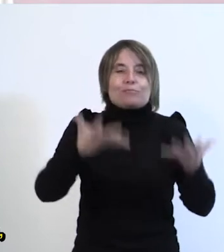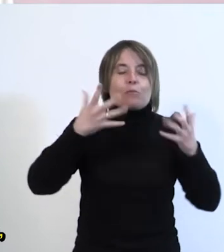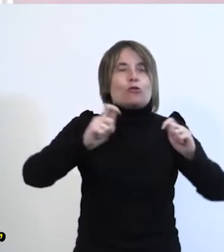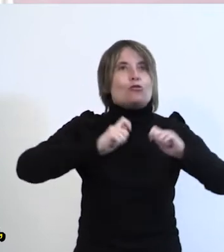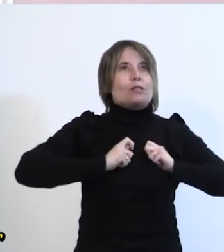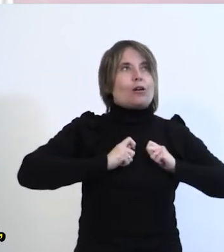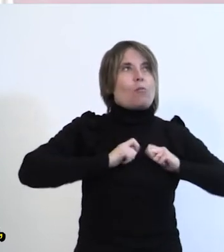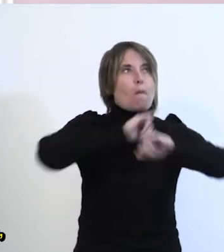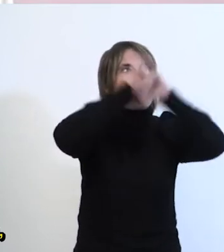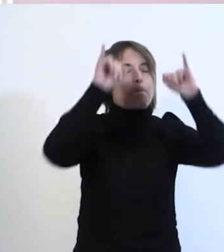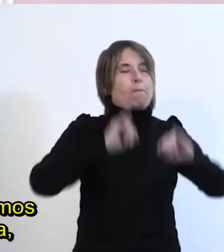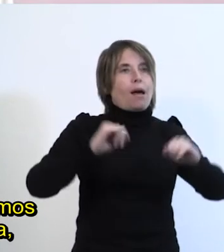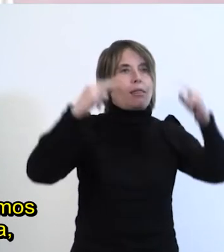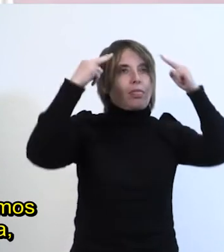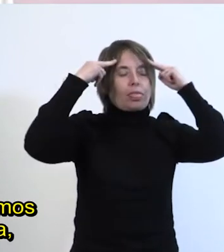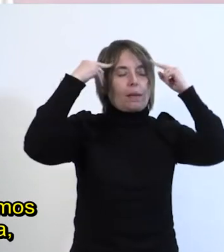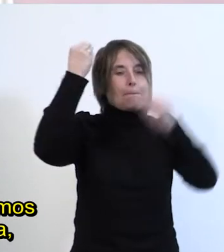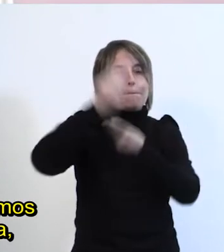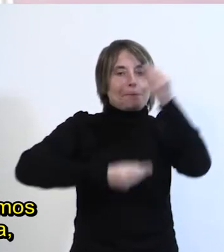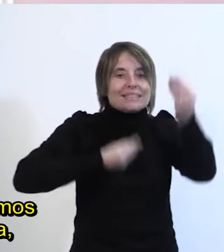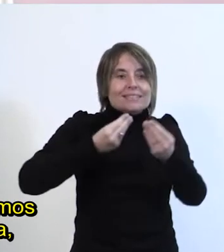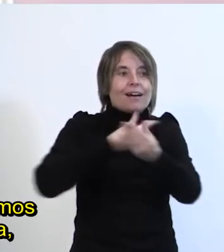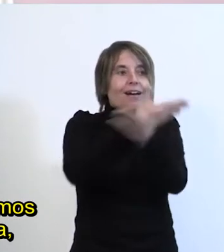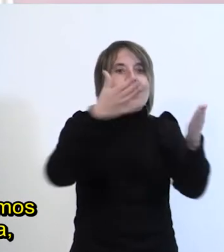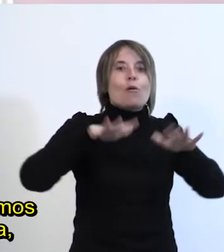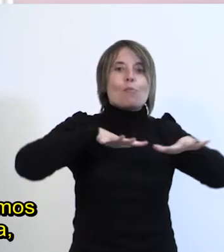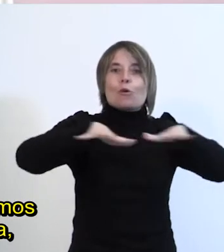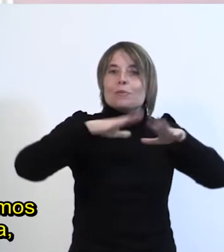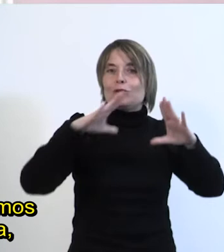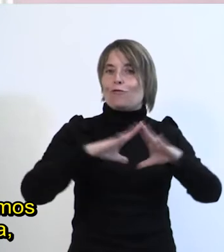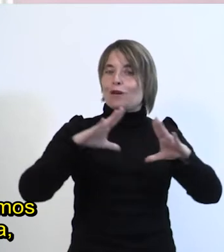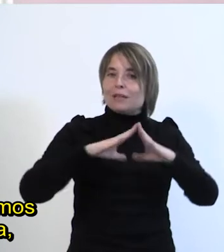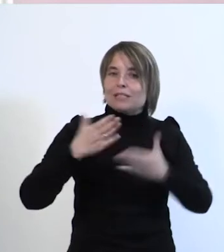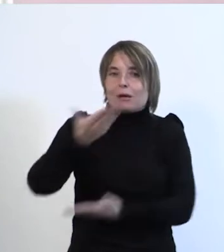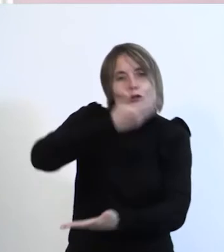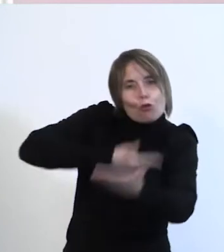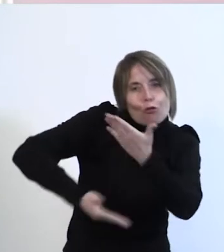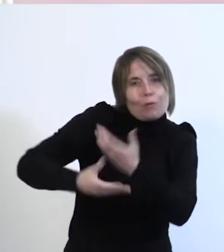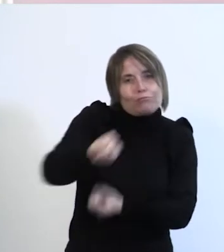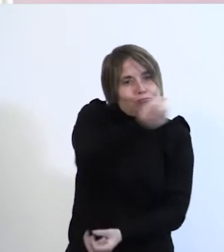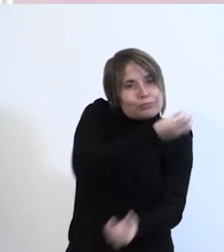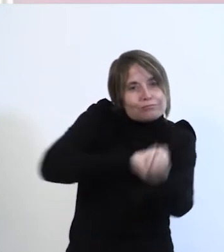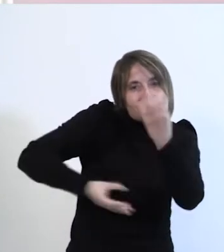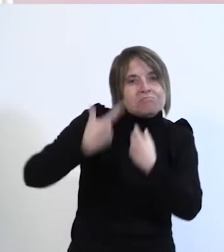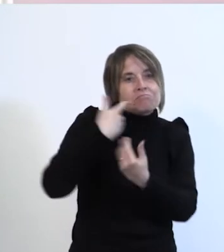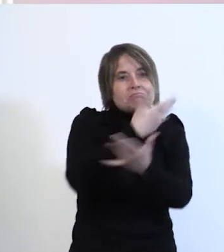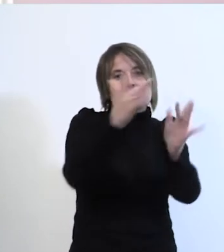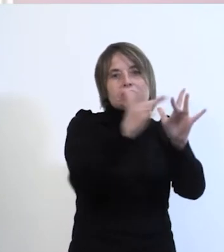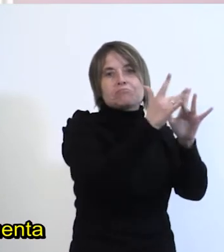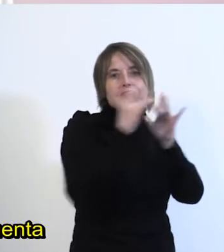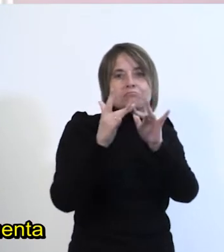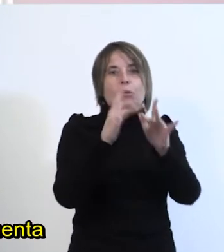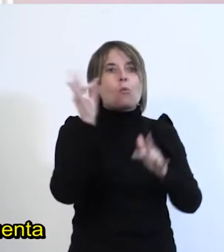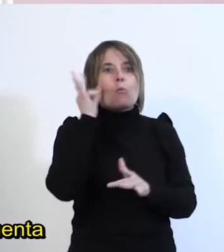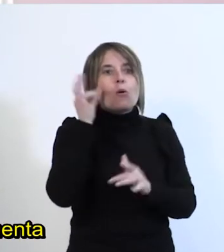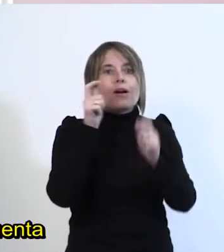como un poco de paz y reflexión, ¿no? Para que el feminismo y los feminismos se hagan también de esta manera, compartiendo experiencias con otras